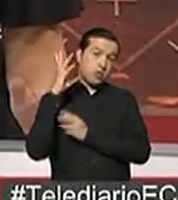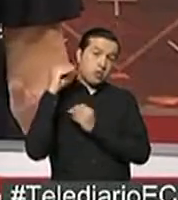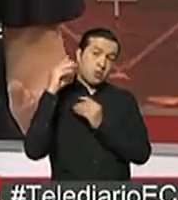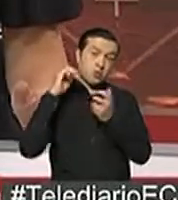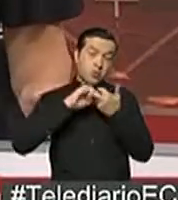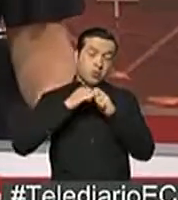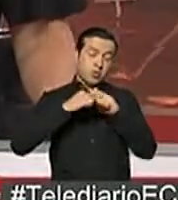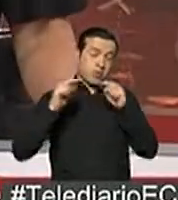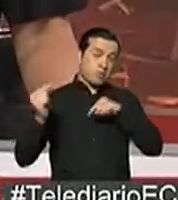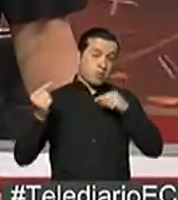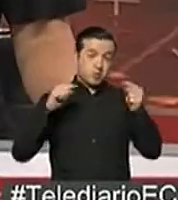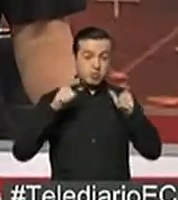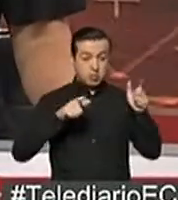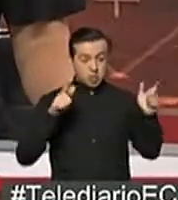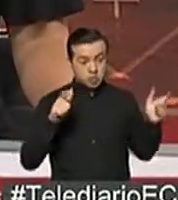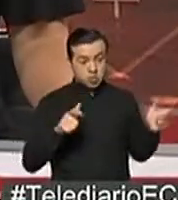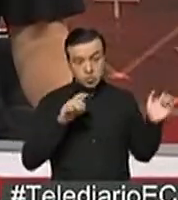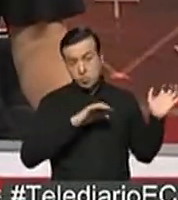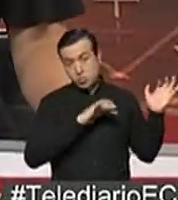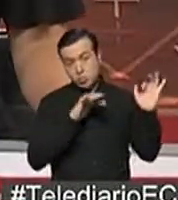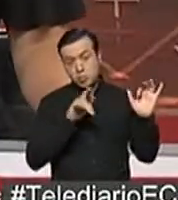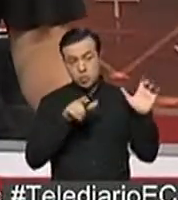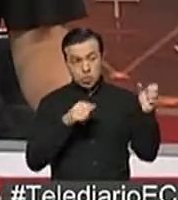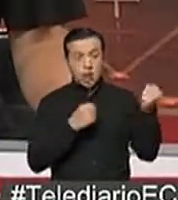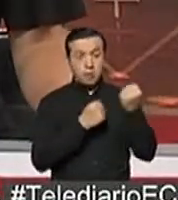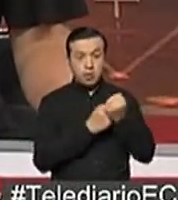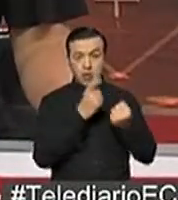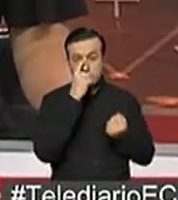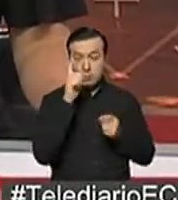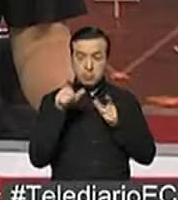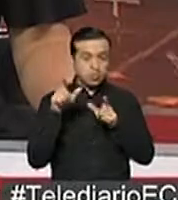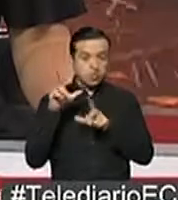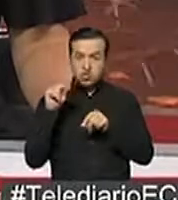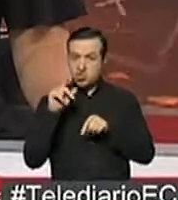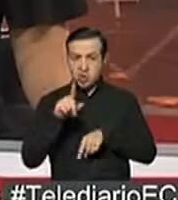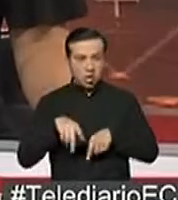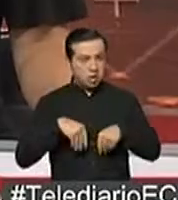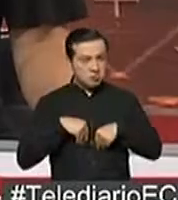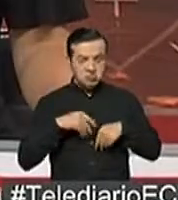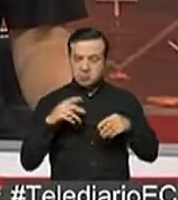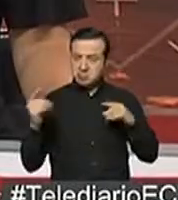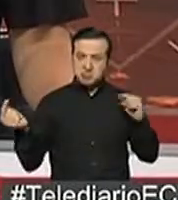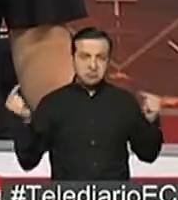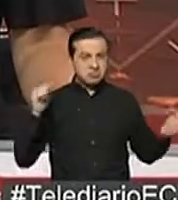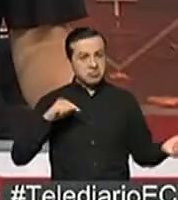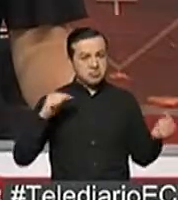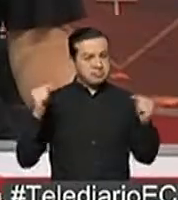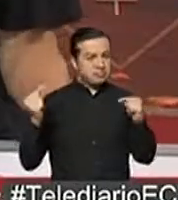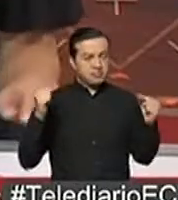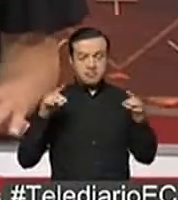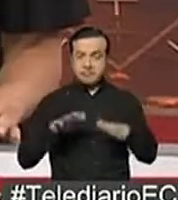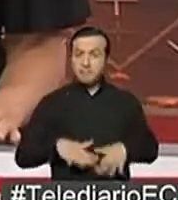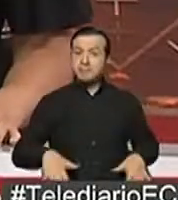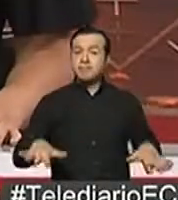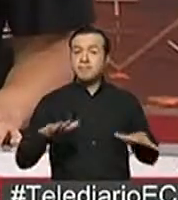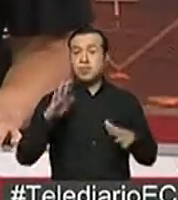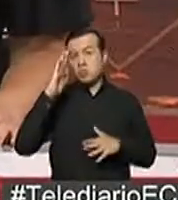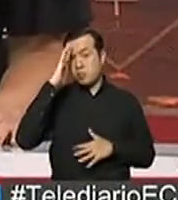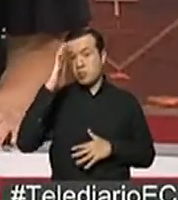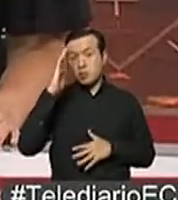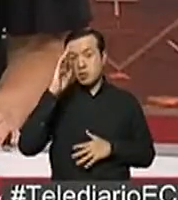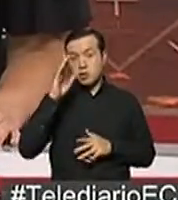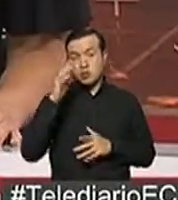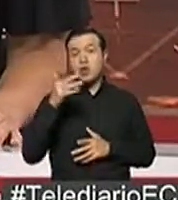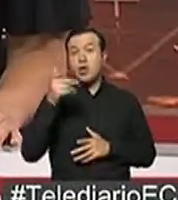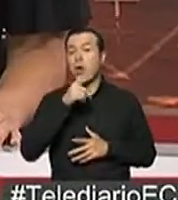de tensiones entre manifestaciones de los simpatizantes de Evo Morales y los de la oposición. La noche de este martes, en la plaza, la policía realizó